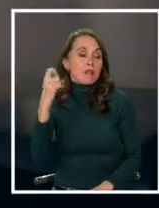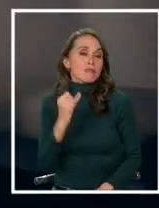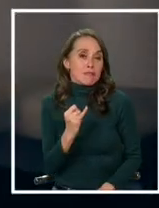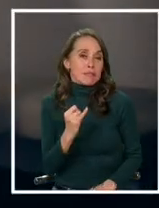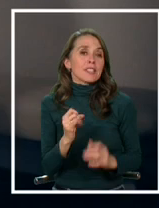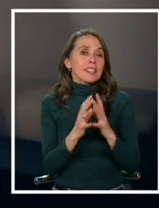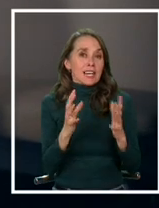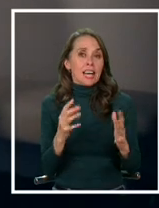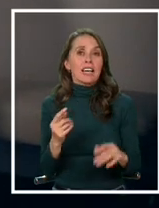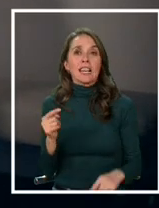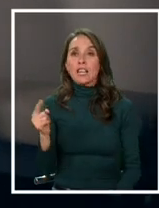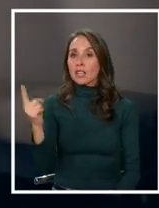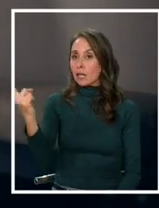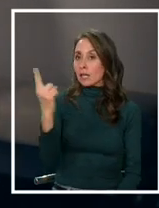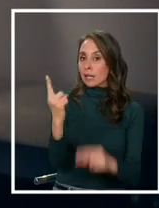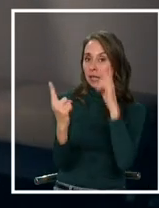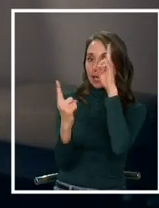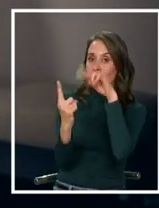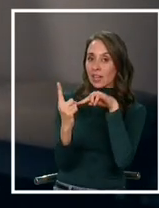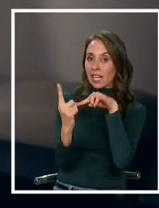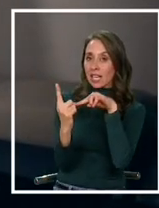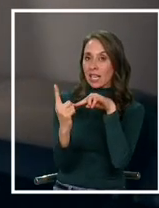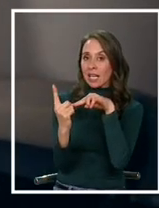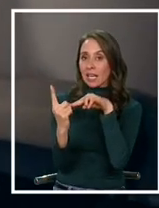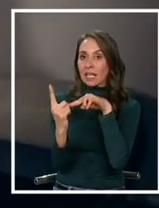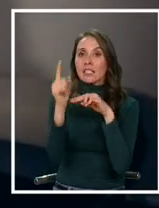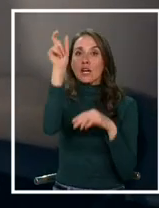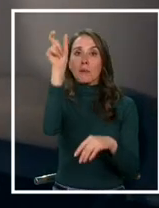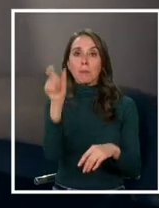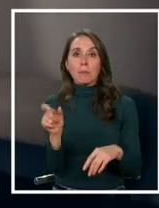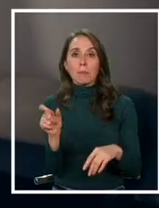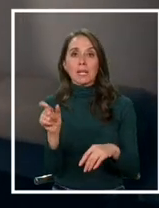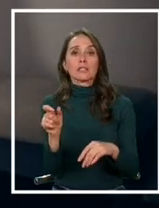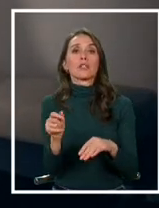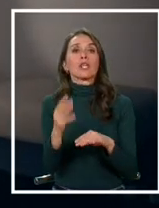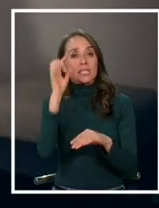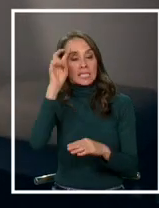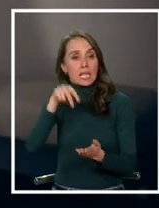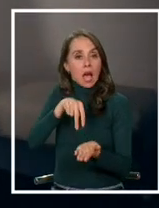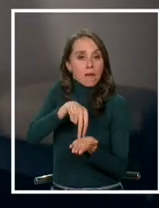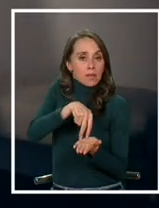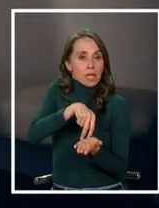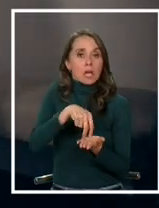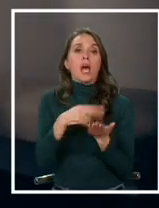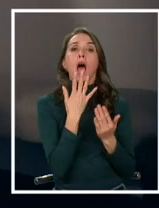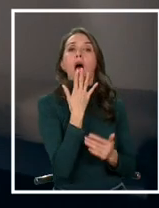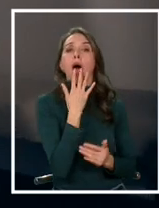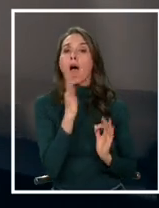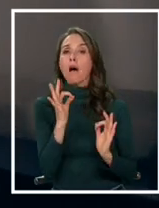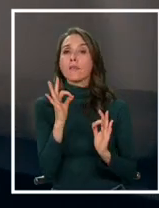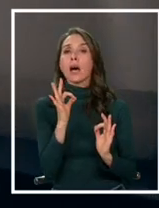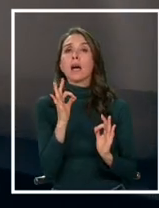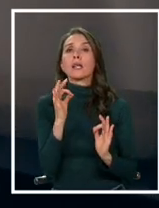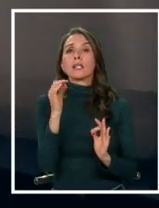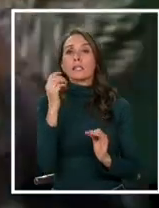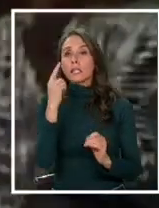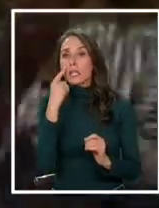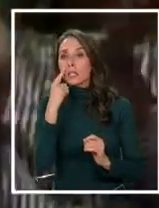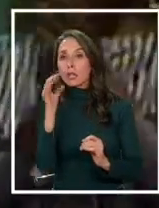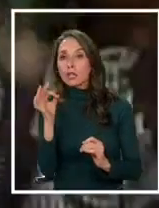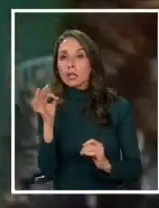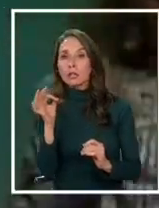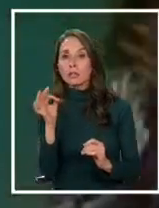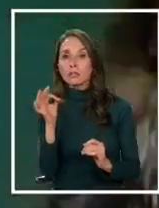efectivamente llegó yo no se daba cuenta que ella venía una persona que sabía parar sabía hablar se conocía perfectamente sus